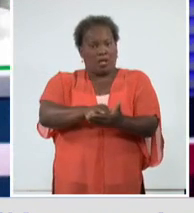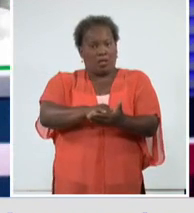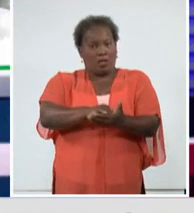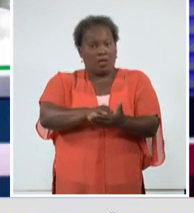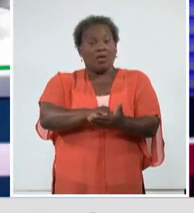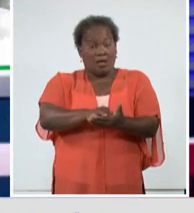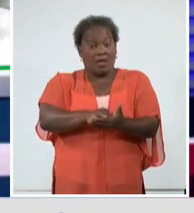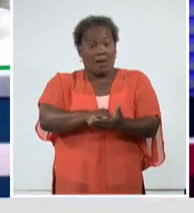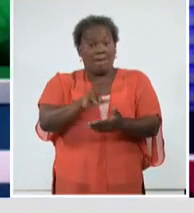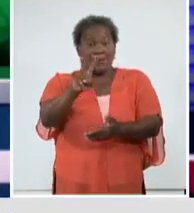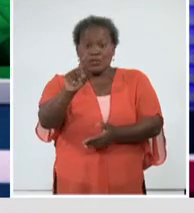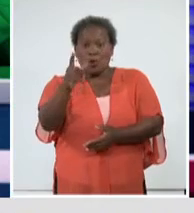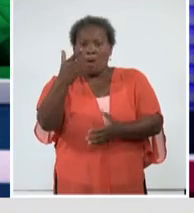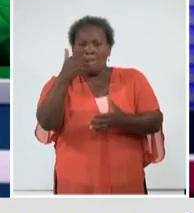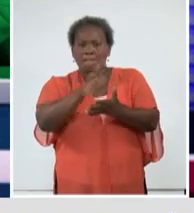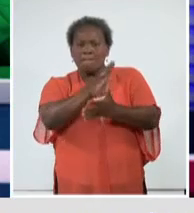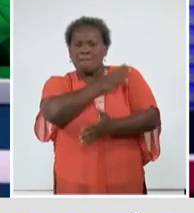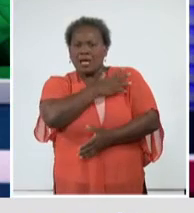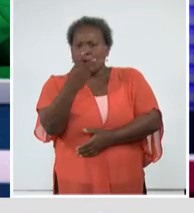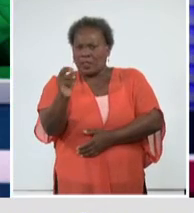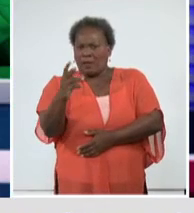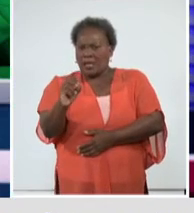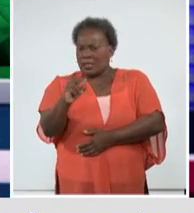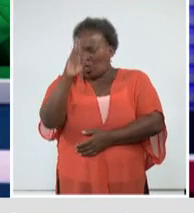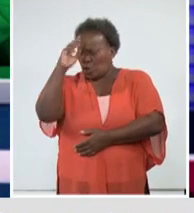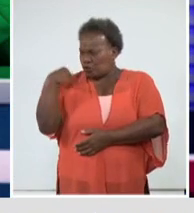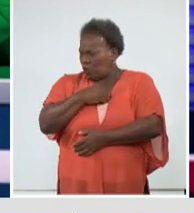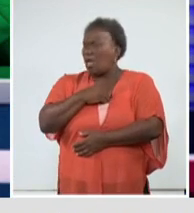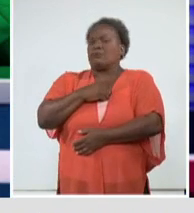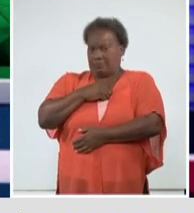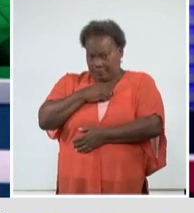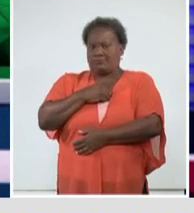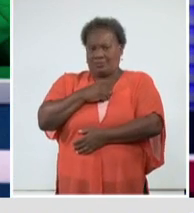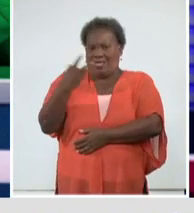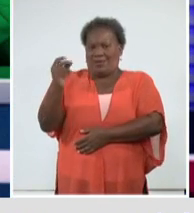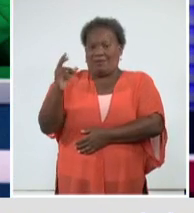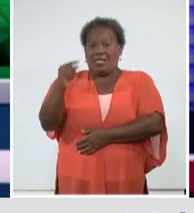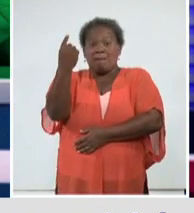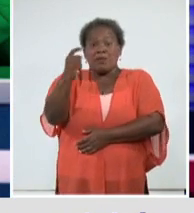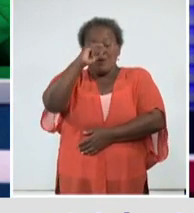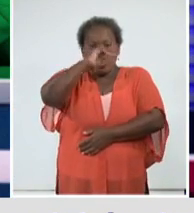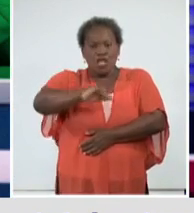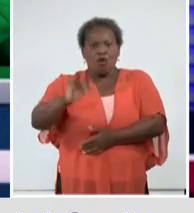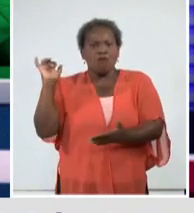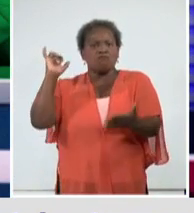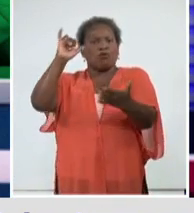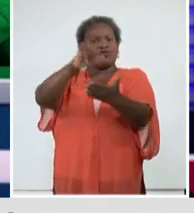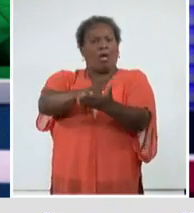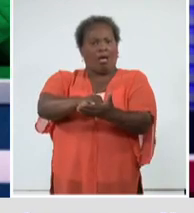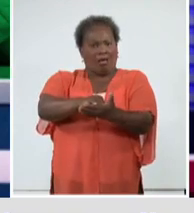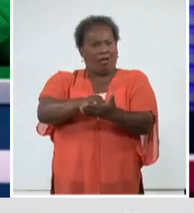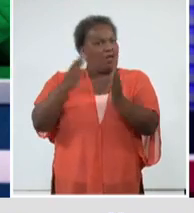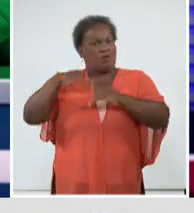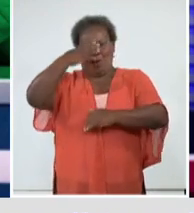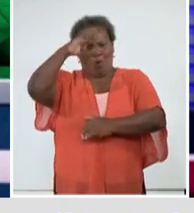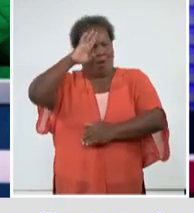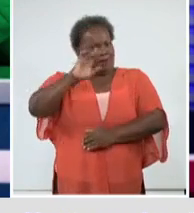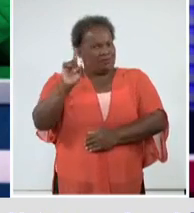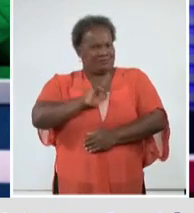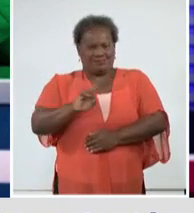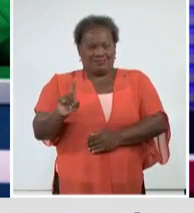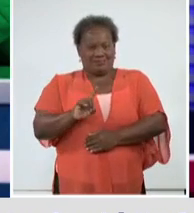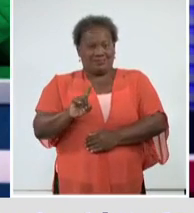El 21 de marzo del 2020 se diagnosticó el primer paciente pediátrico. Dicha así la cifra, pudiéramos decir,